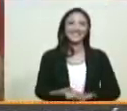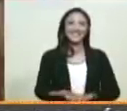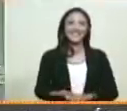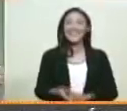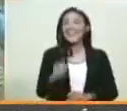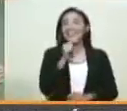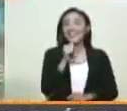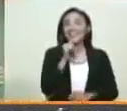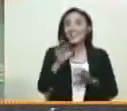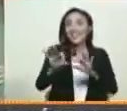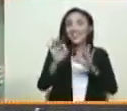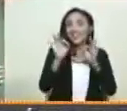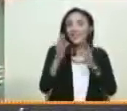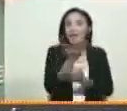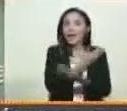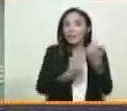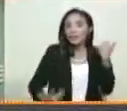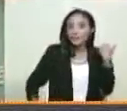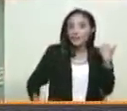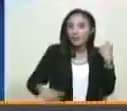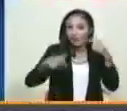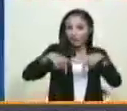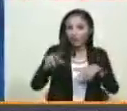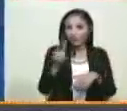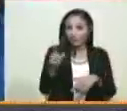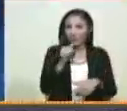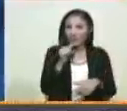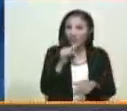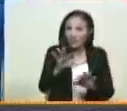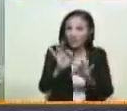¿Quién elige al presidente de la República?